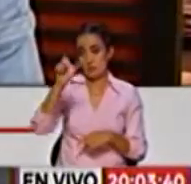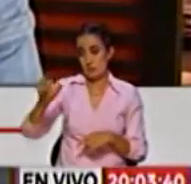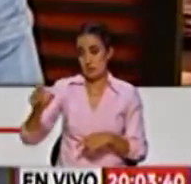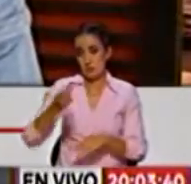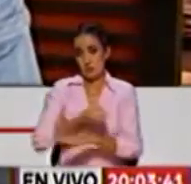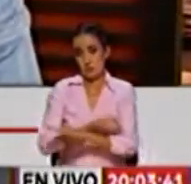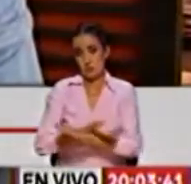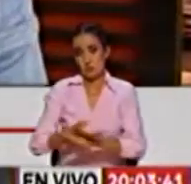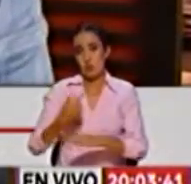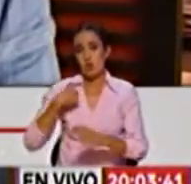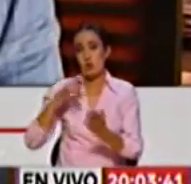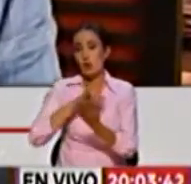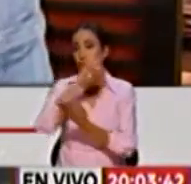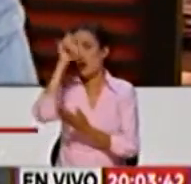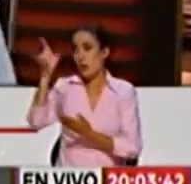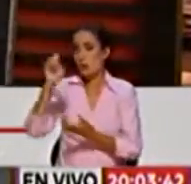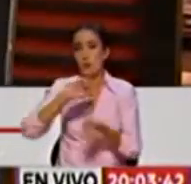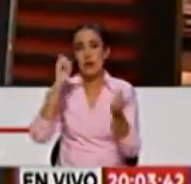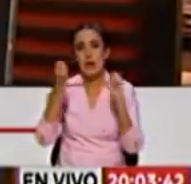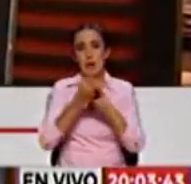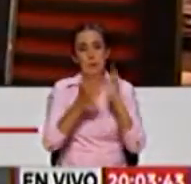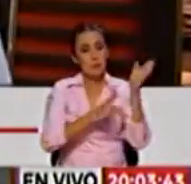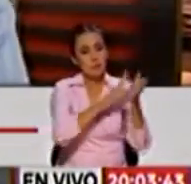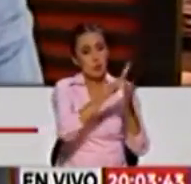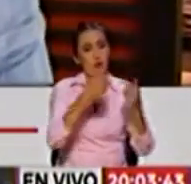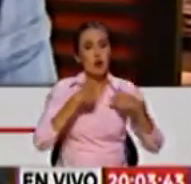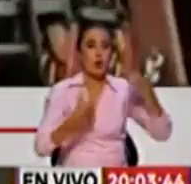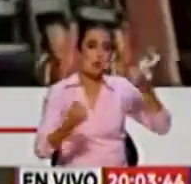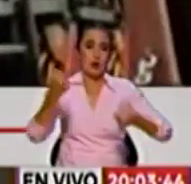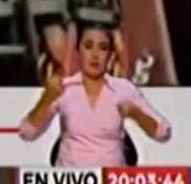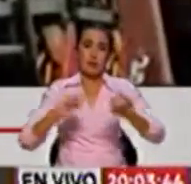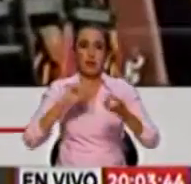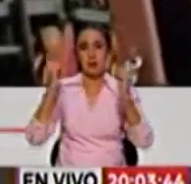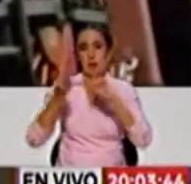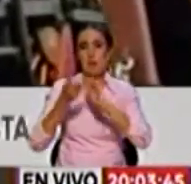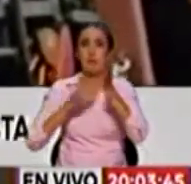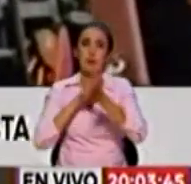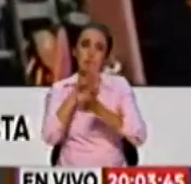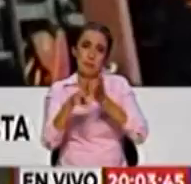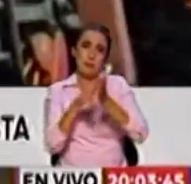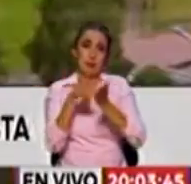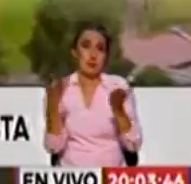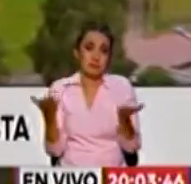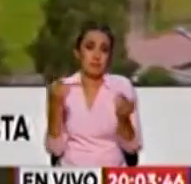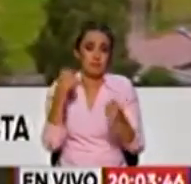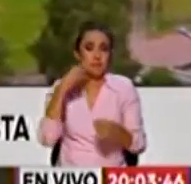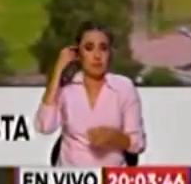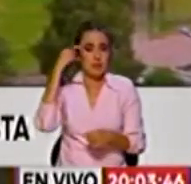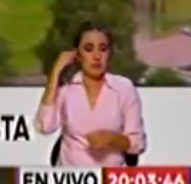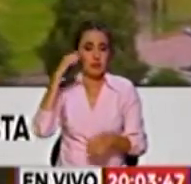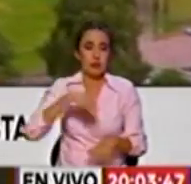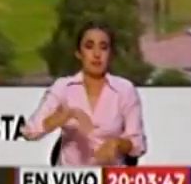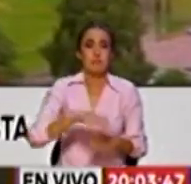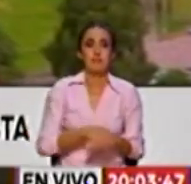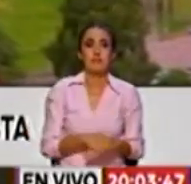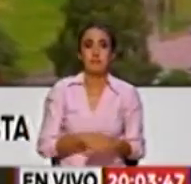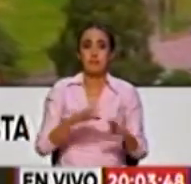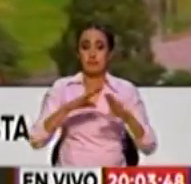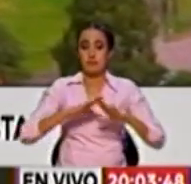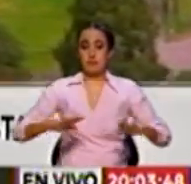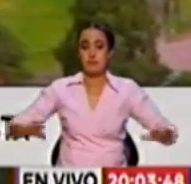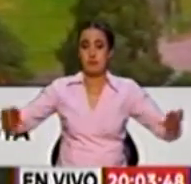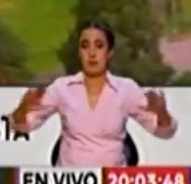vez de irme en avión, voy en tren. En vez de irme en mi carro, voy en tren. Según la planificación, la nueva ruta ferroviaria cruzará